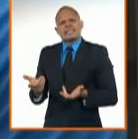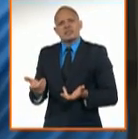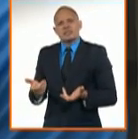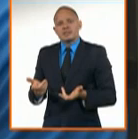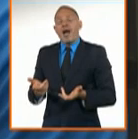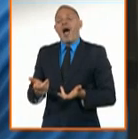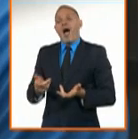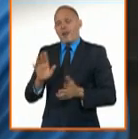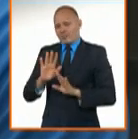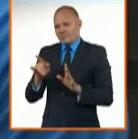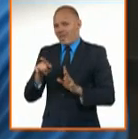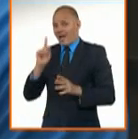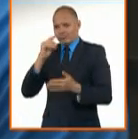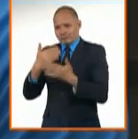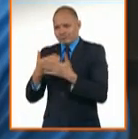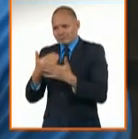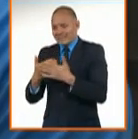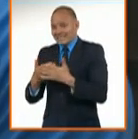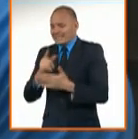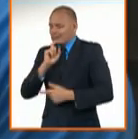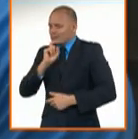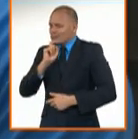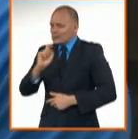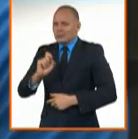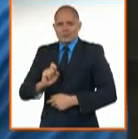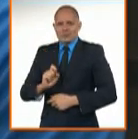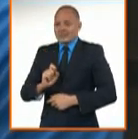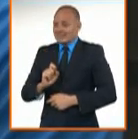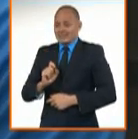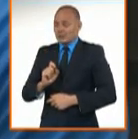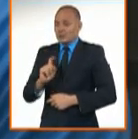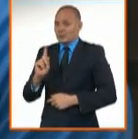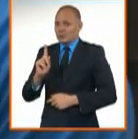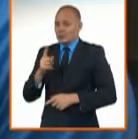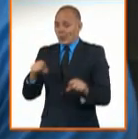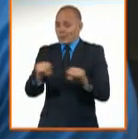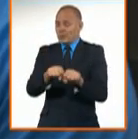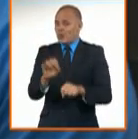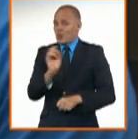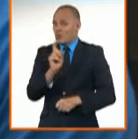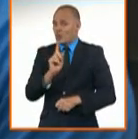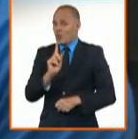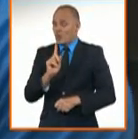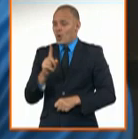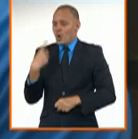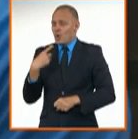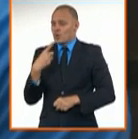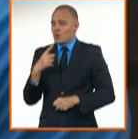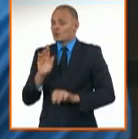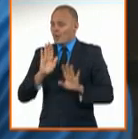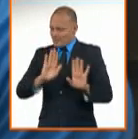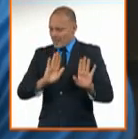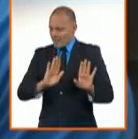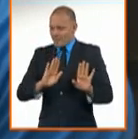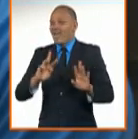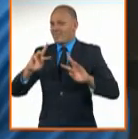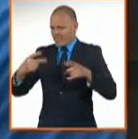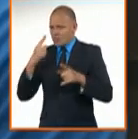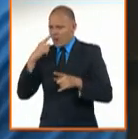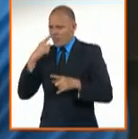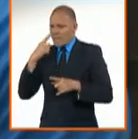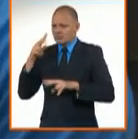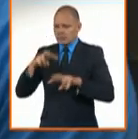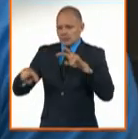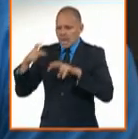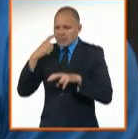efectuar correctamente el intercambio y por protecciones eléctricos no sacó de servicio la unidad nuevamente en estos